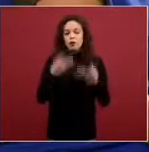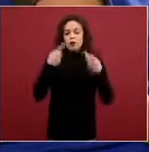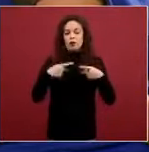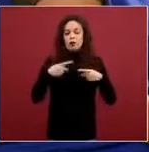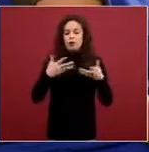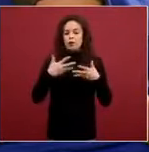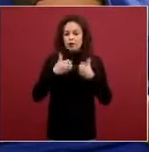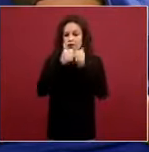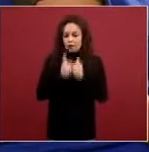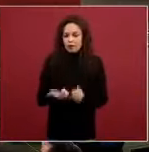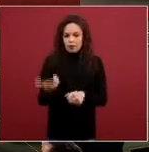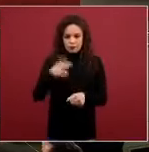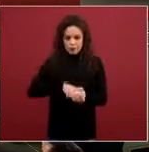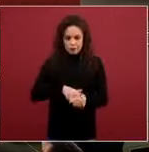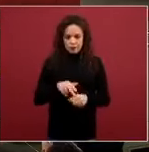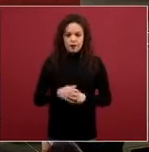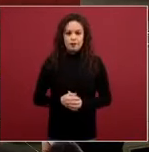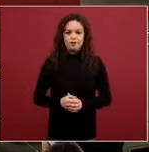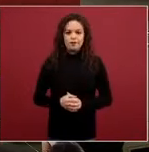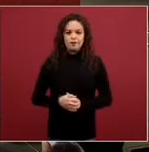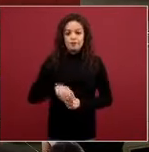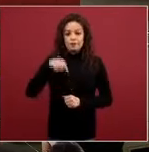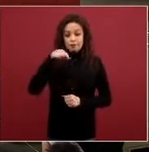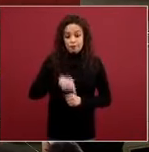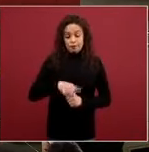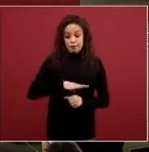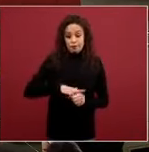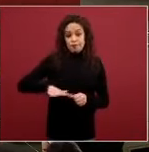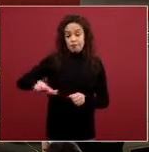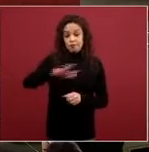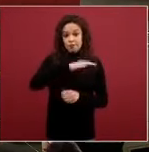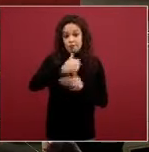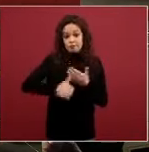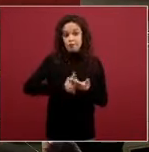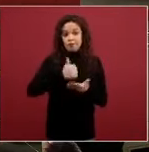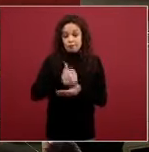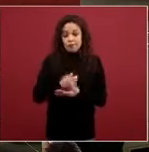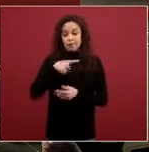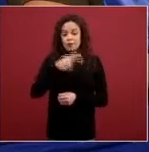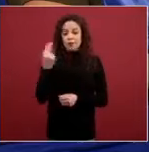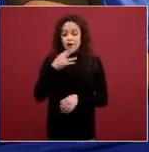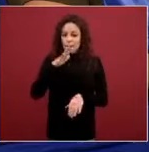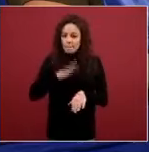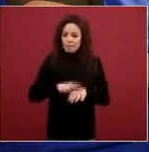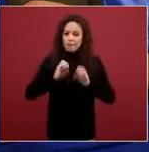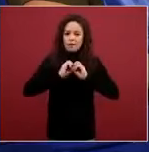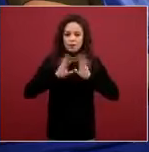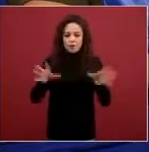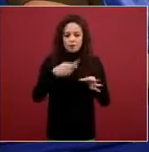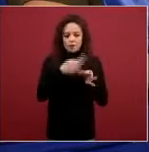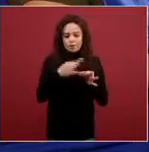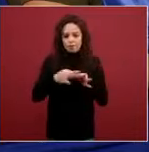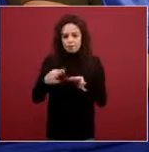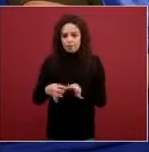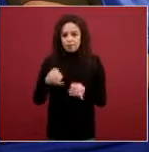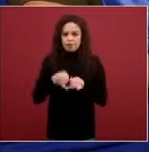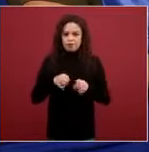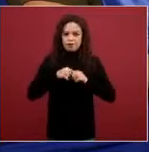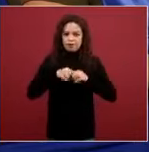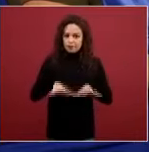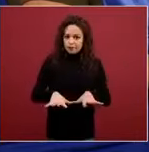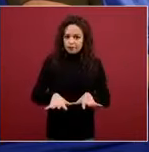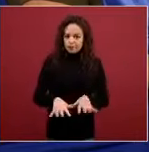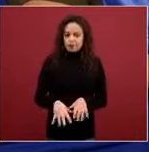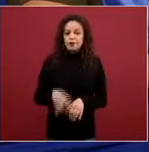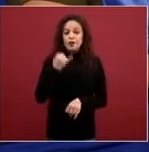Más o menos se ha sabido, ¿no?, lo que pasa en la zona metropolitana, pero si con mayor puntualidad pudiéramos tener esa información de cómo van ocupándose, sobre todo las camas